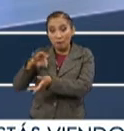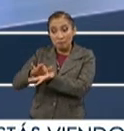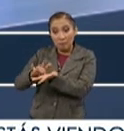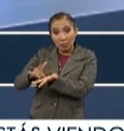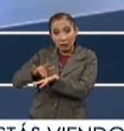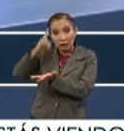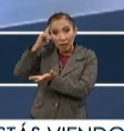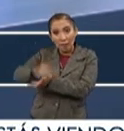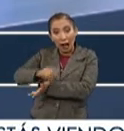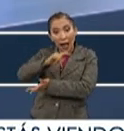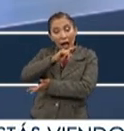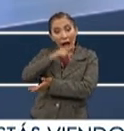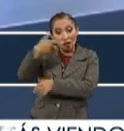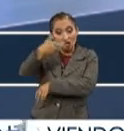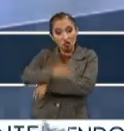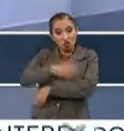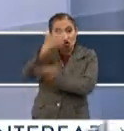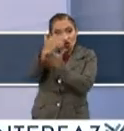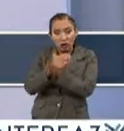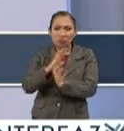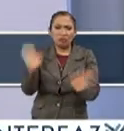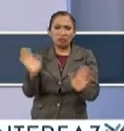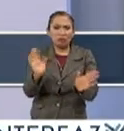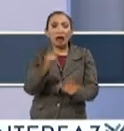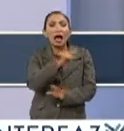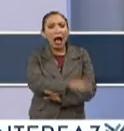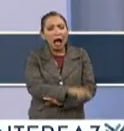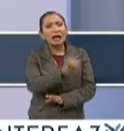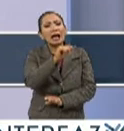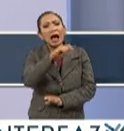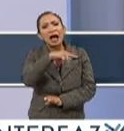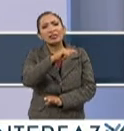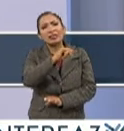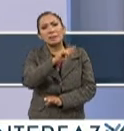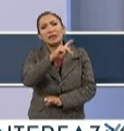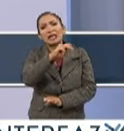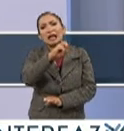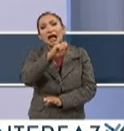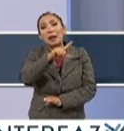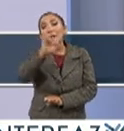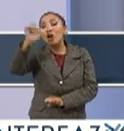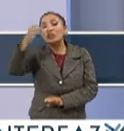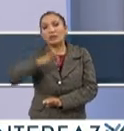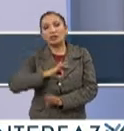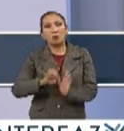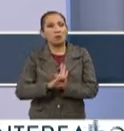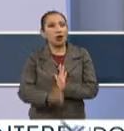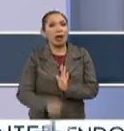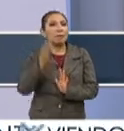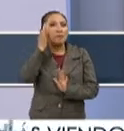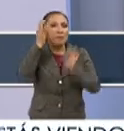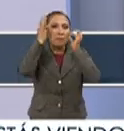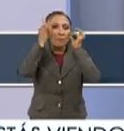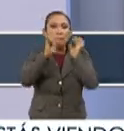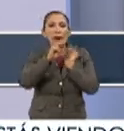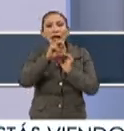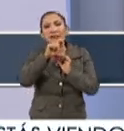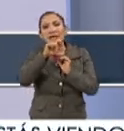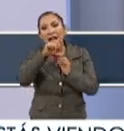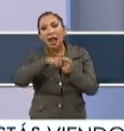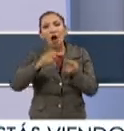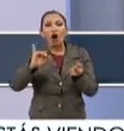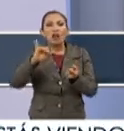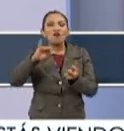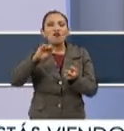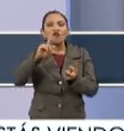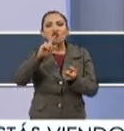tipo de problemas virales. Efectivamente hay tratamientos antivirales para otro tipo de infecciones, por ejemplo, varicela o cuando hay